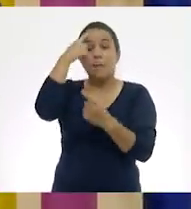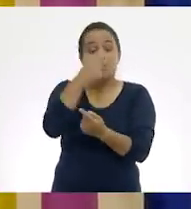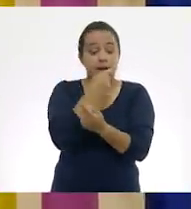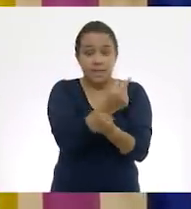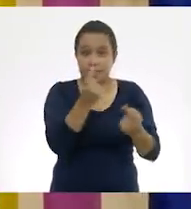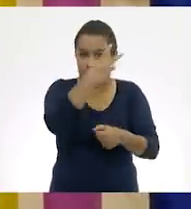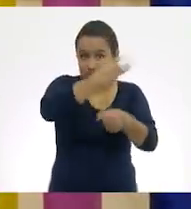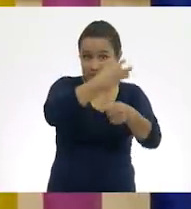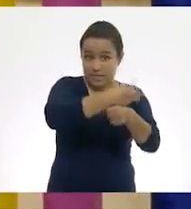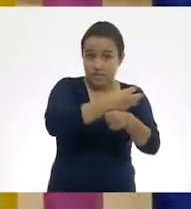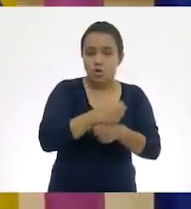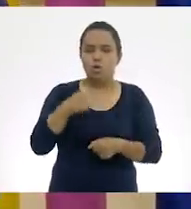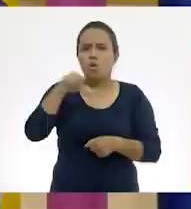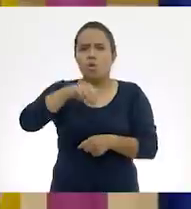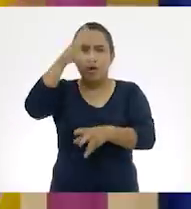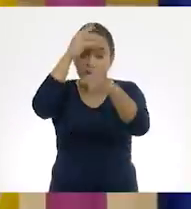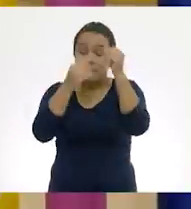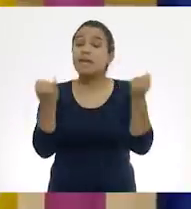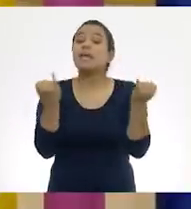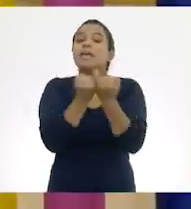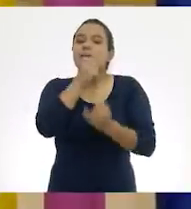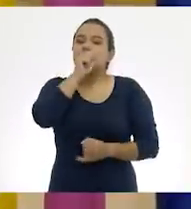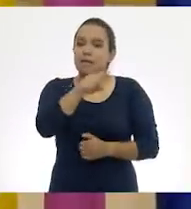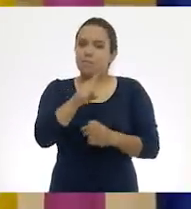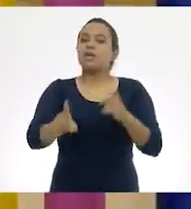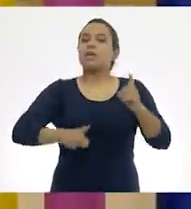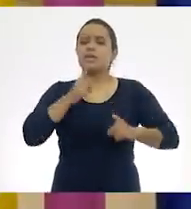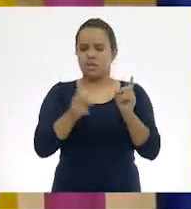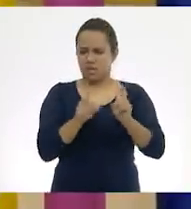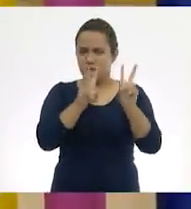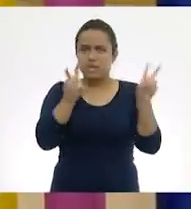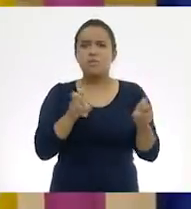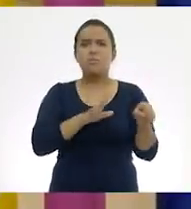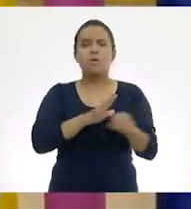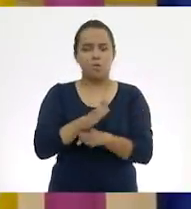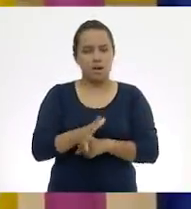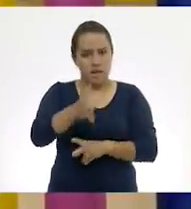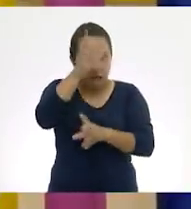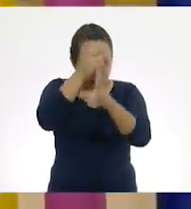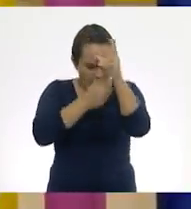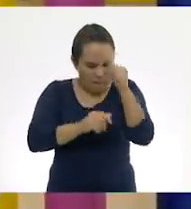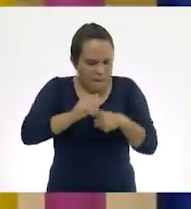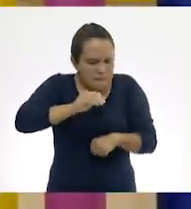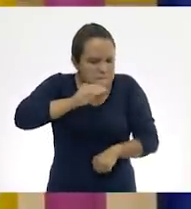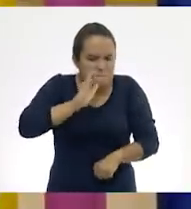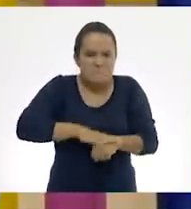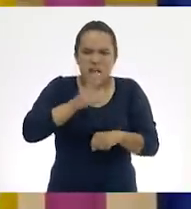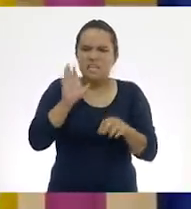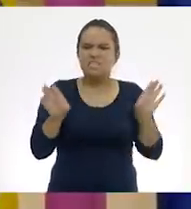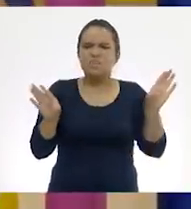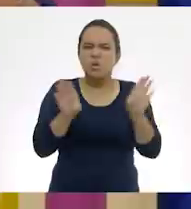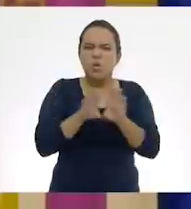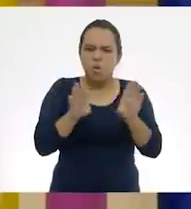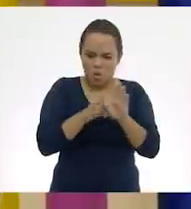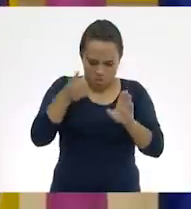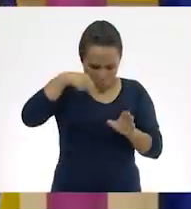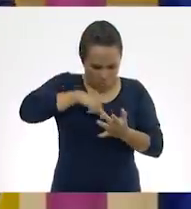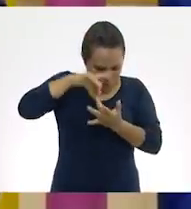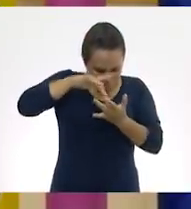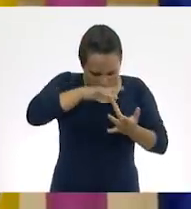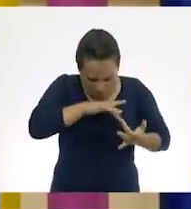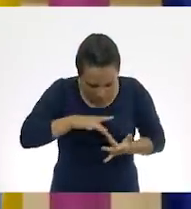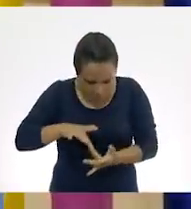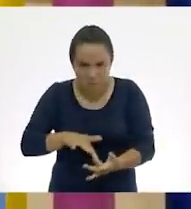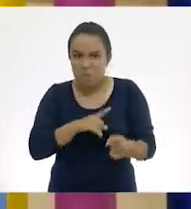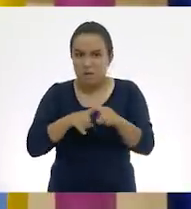grado aprenderemos y nos divertiremos mucho. El tema es aprendiendo más del sistema nervioso.